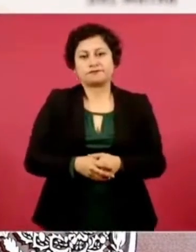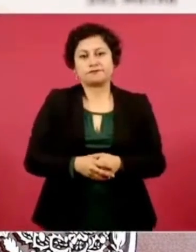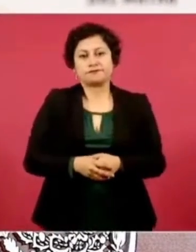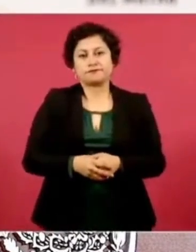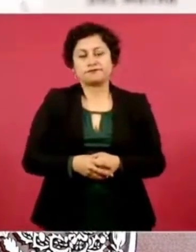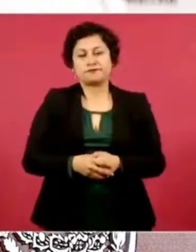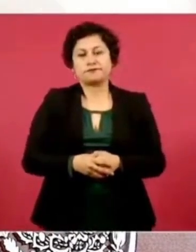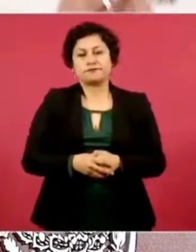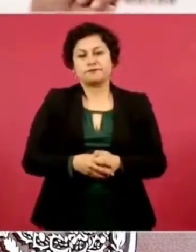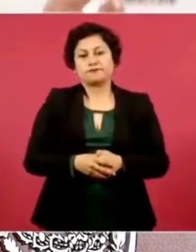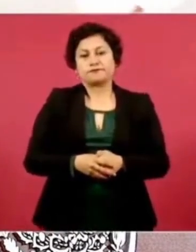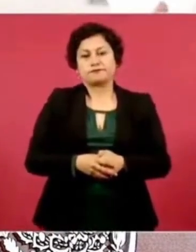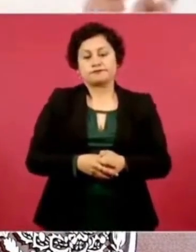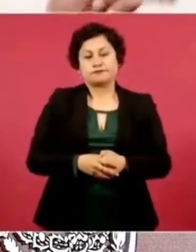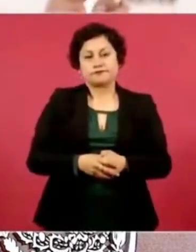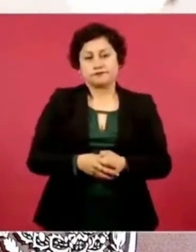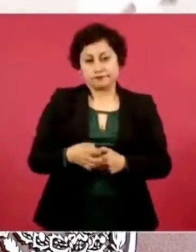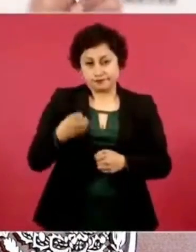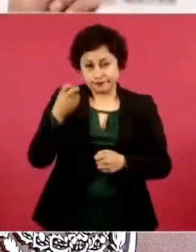Para poder